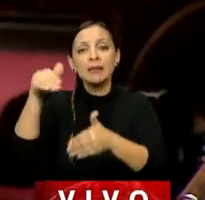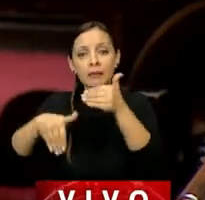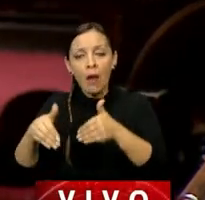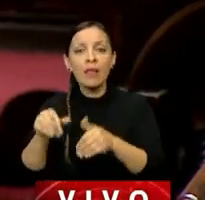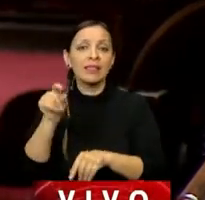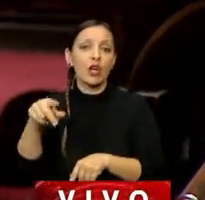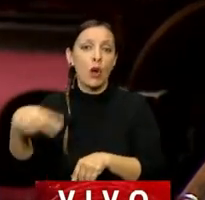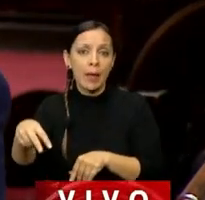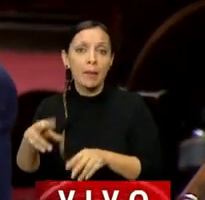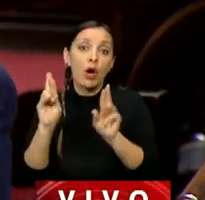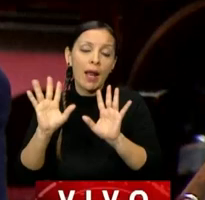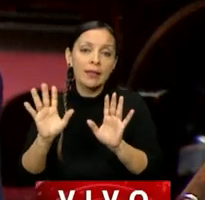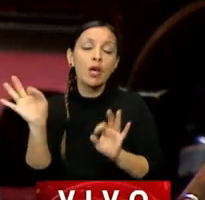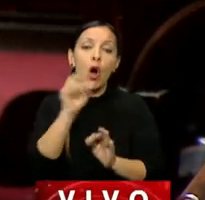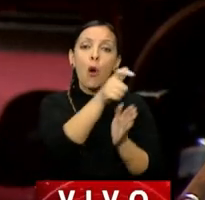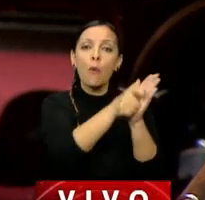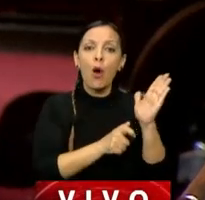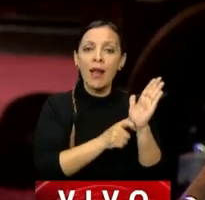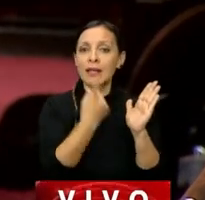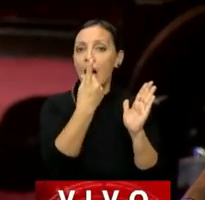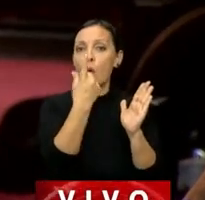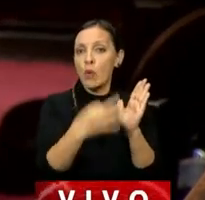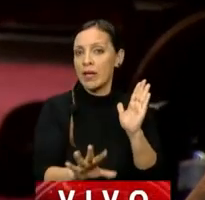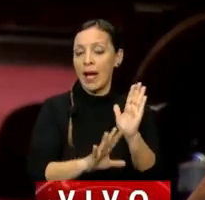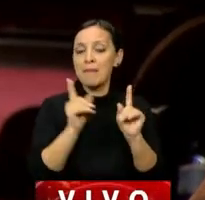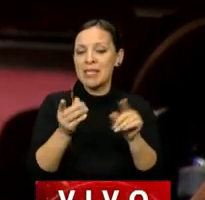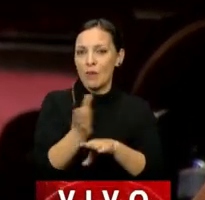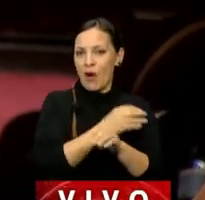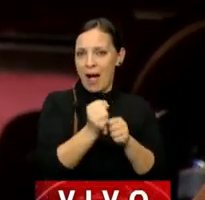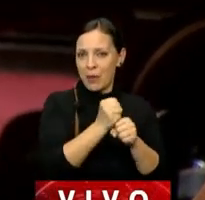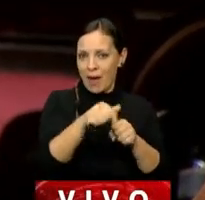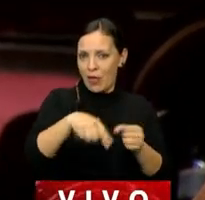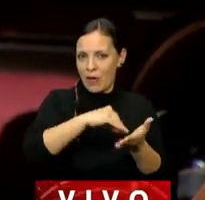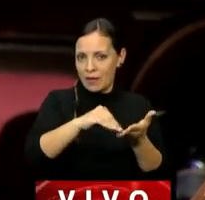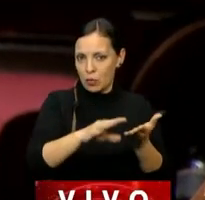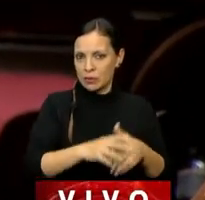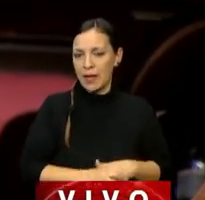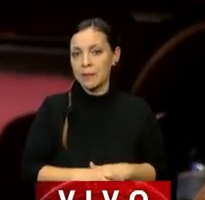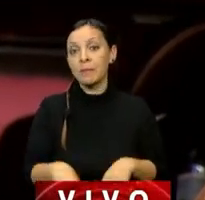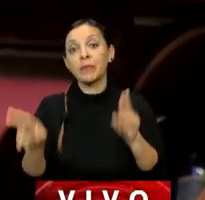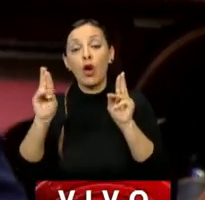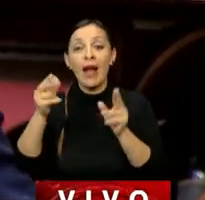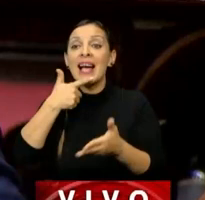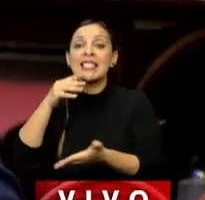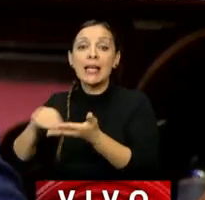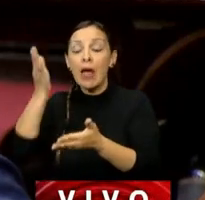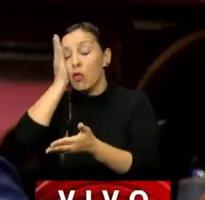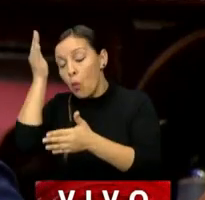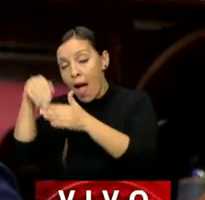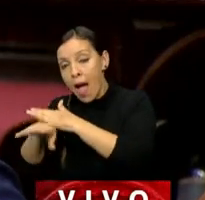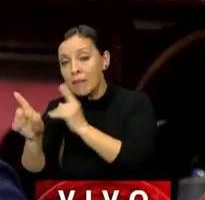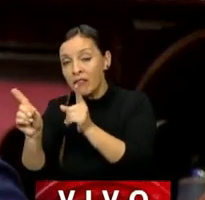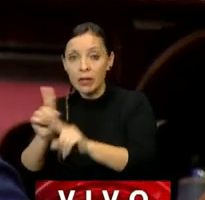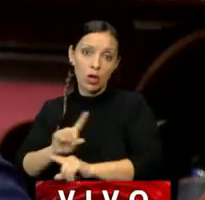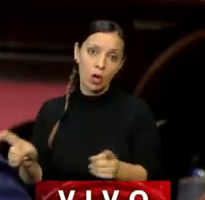y ojalá con boleta única como dimos media sanción hace poco en esta cámara y espero que no siga durmiendo en el senado miren